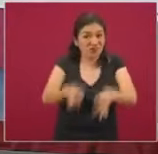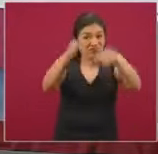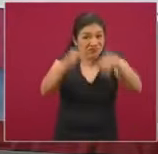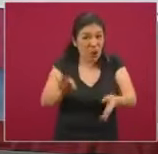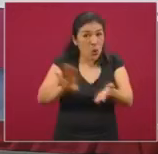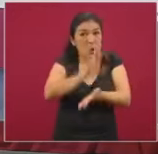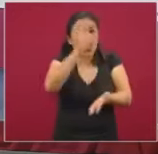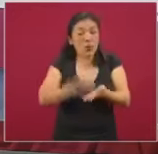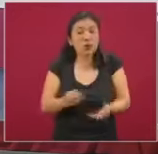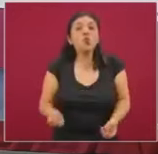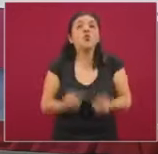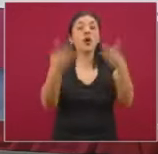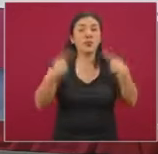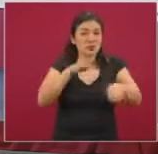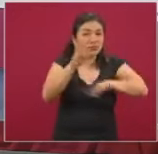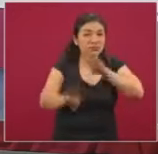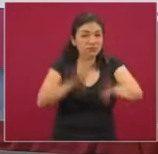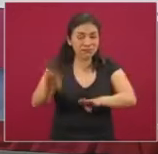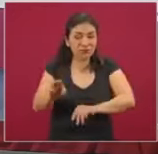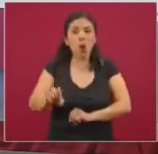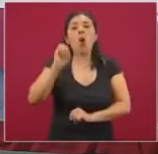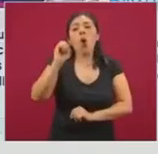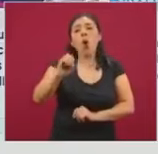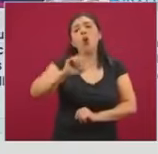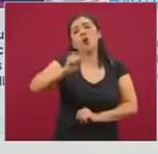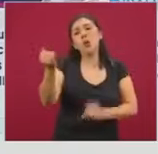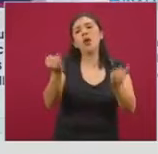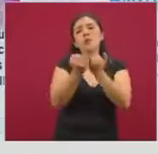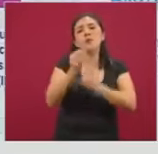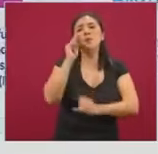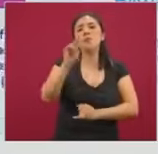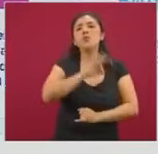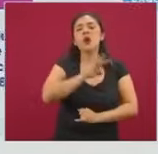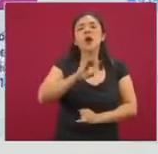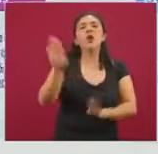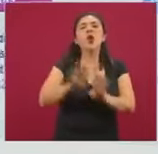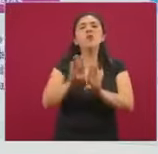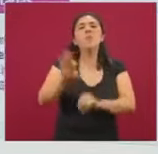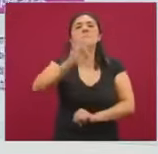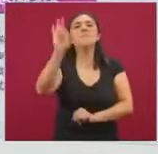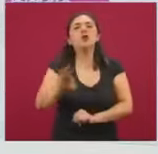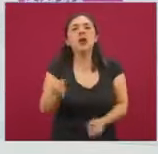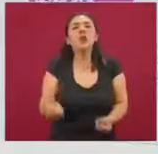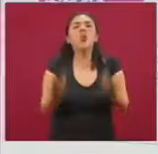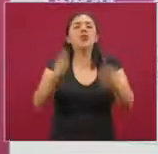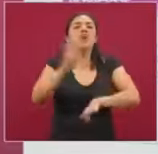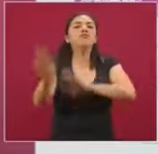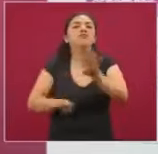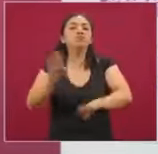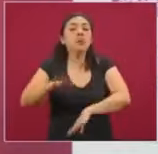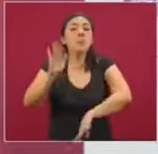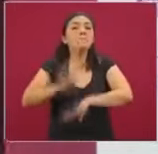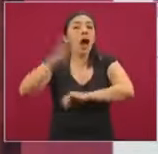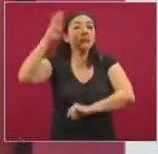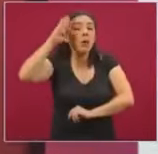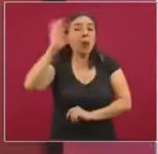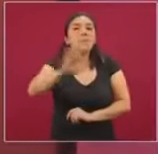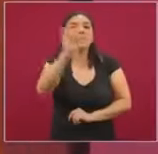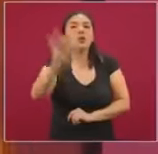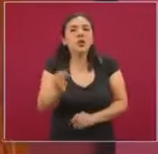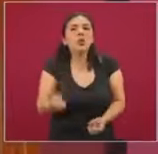número de exceso de muerte, y por otro lado también se puede expresar con un porcentaje de exceso. ¿Cuál fue el porcentaje de